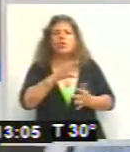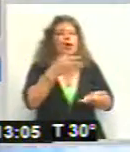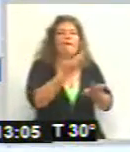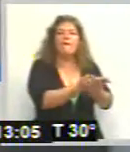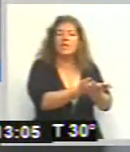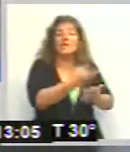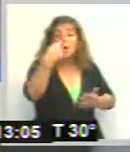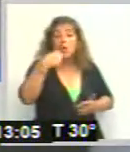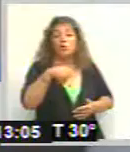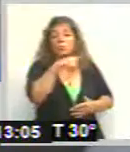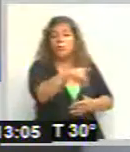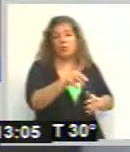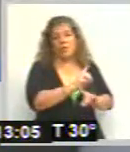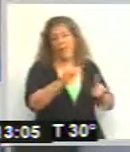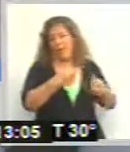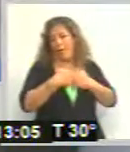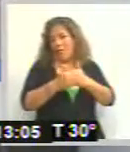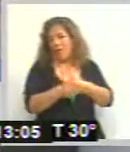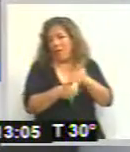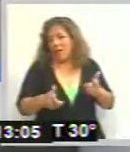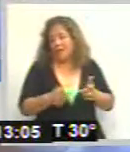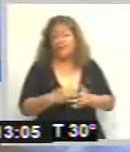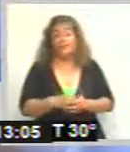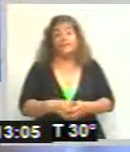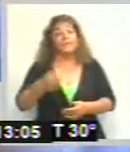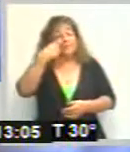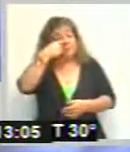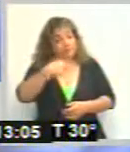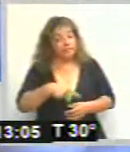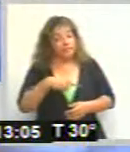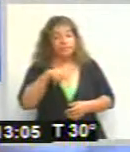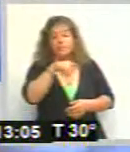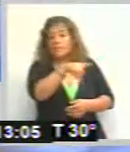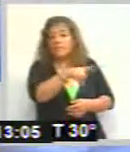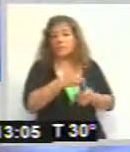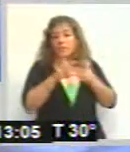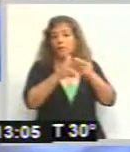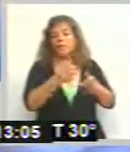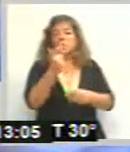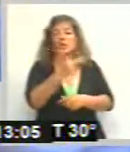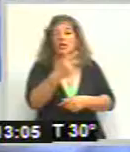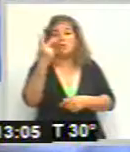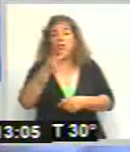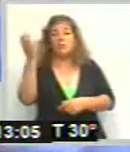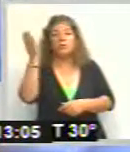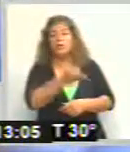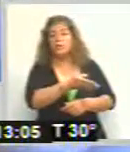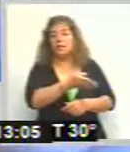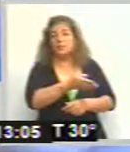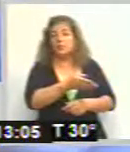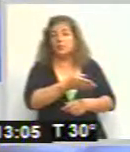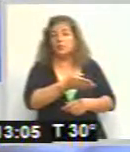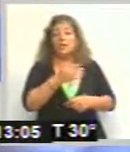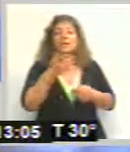que a ustedes no los ha conformado? Y la última vez que habían sacado ellos era un 32% en el porcentaje, digamos,